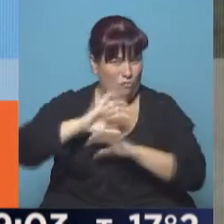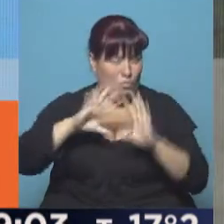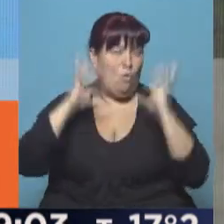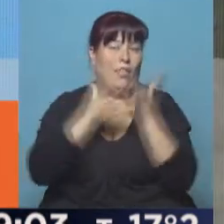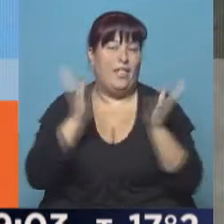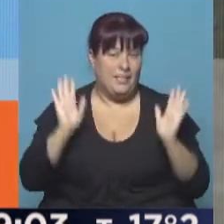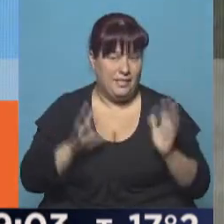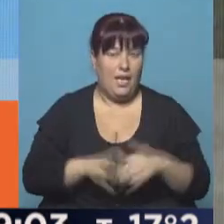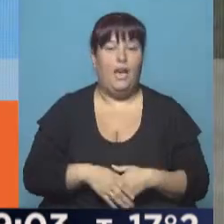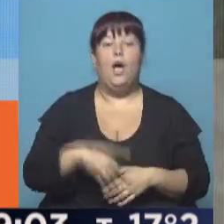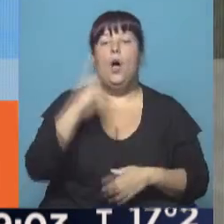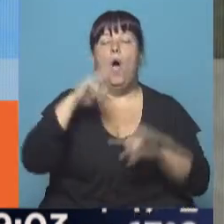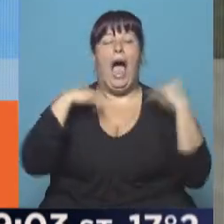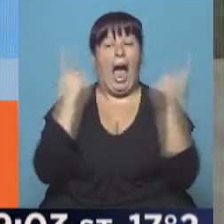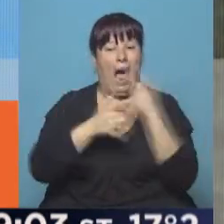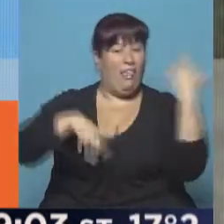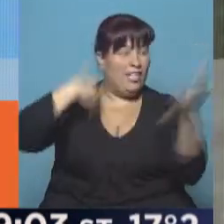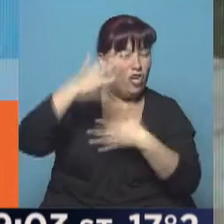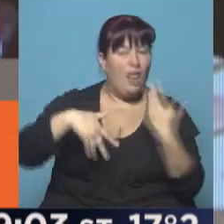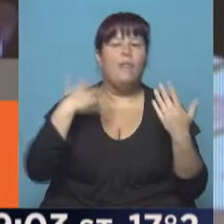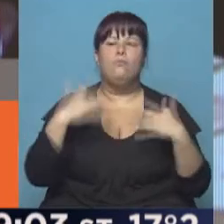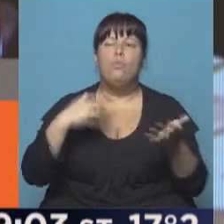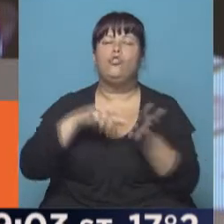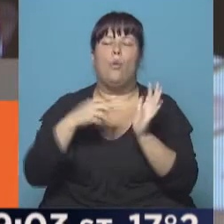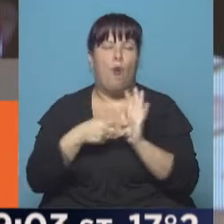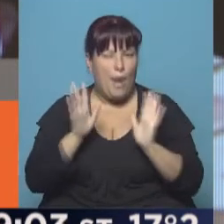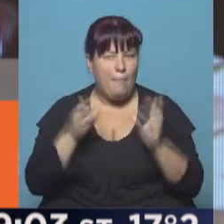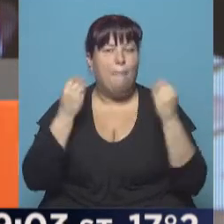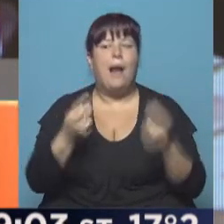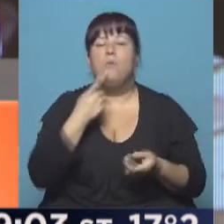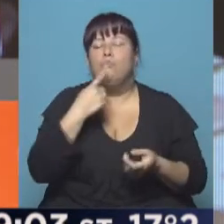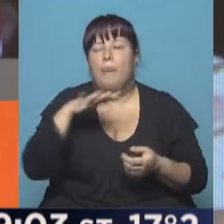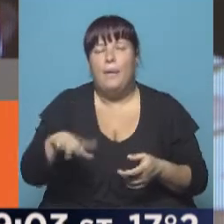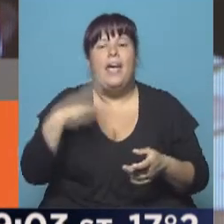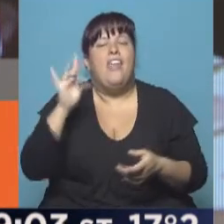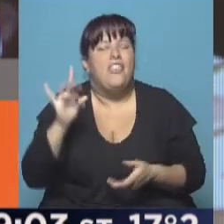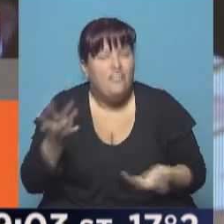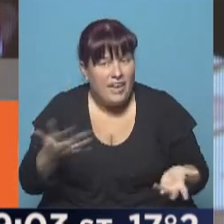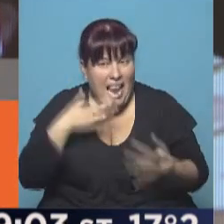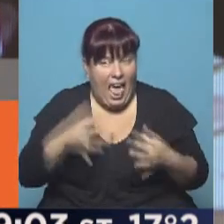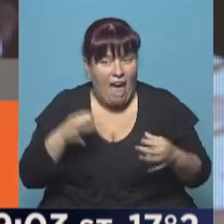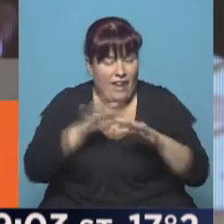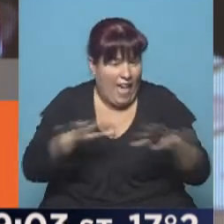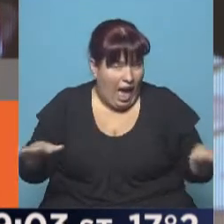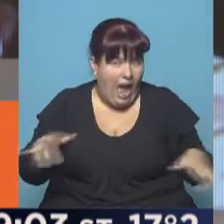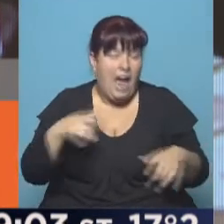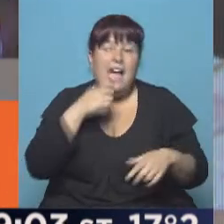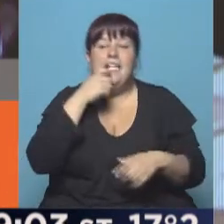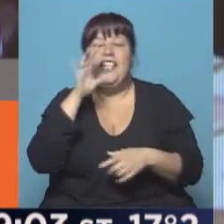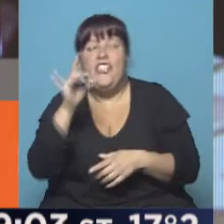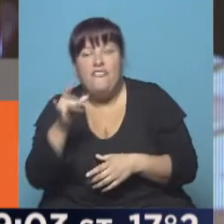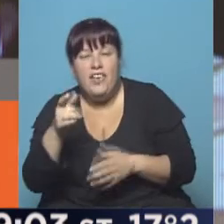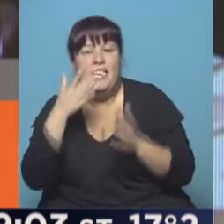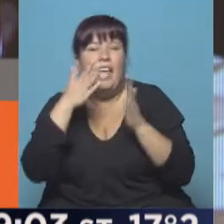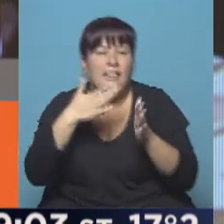según un aula desordenada es un aula con muchas dificultades para un pibe que le cuesta digamos la verdad es que si les cuesta